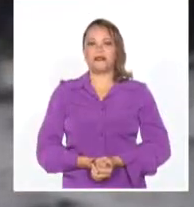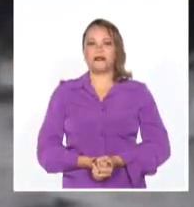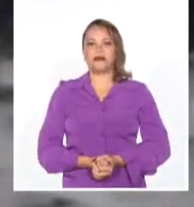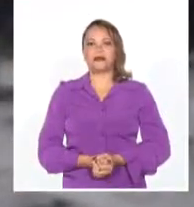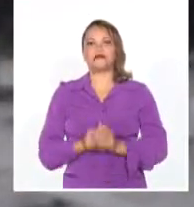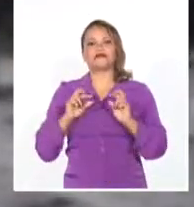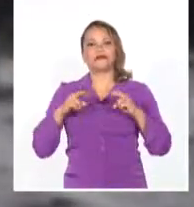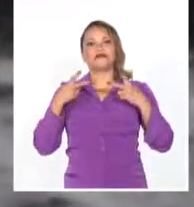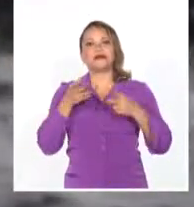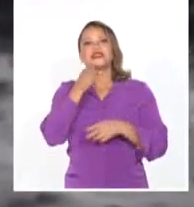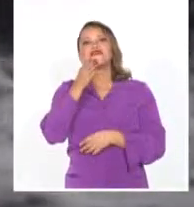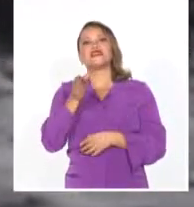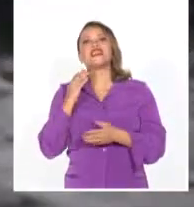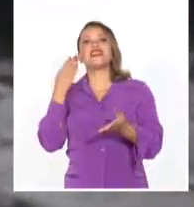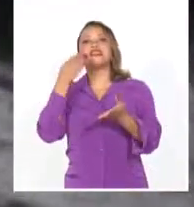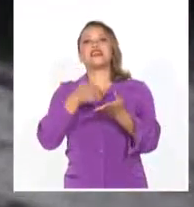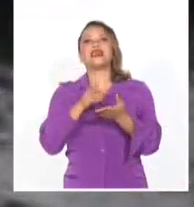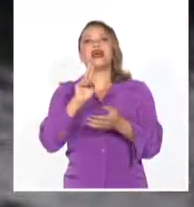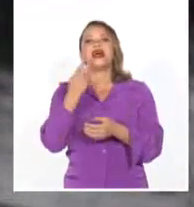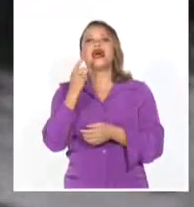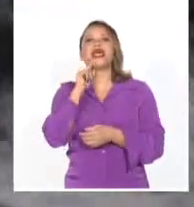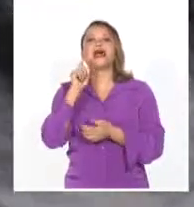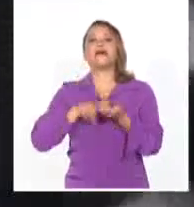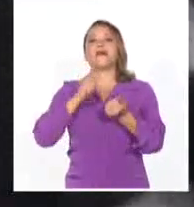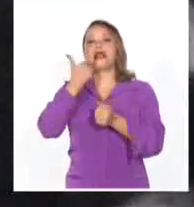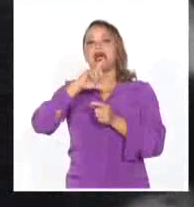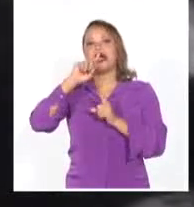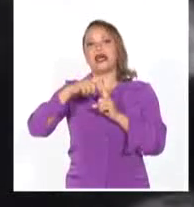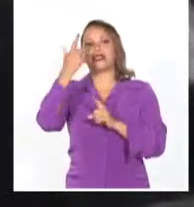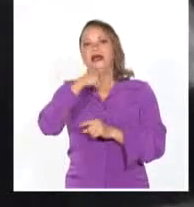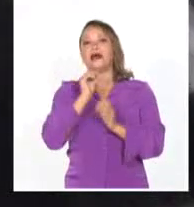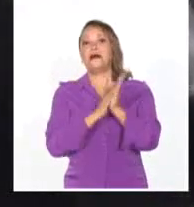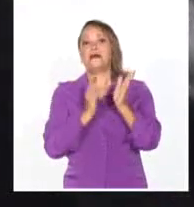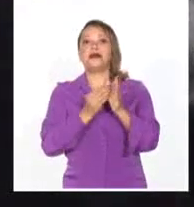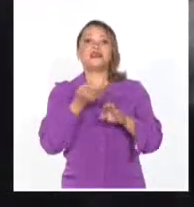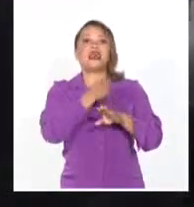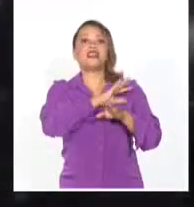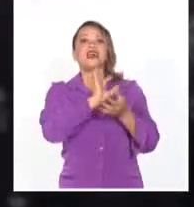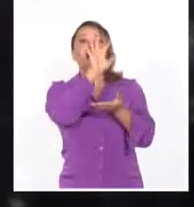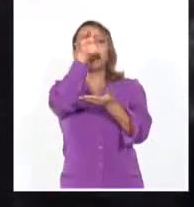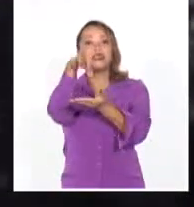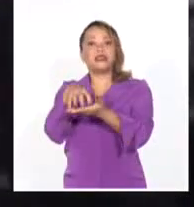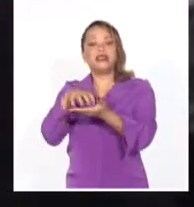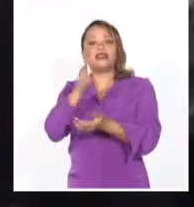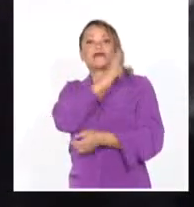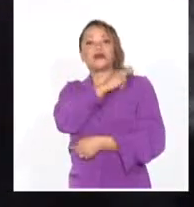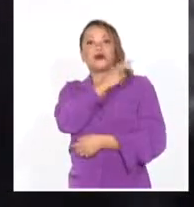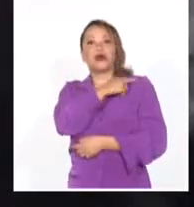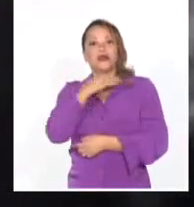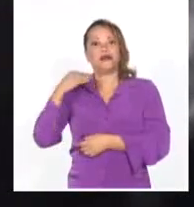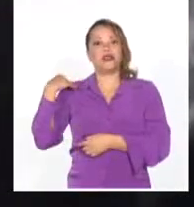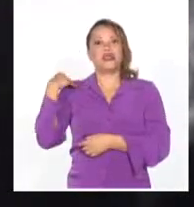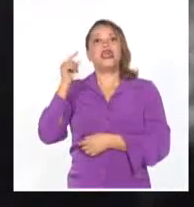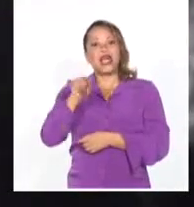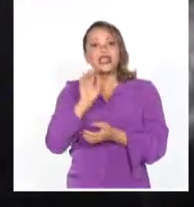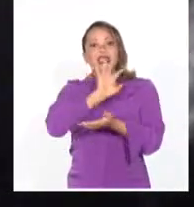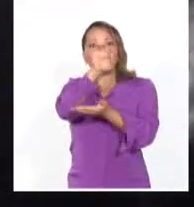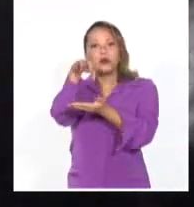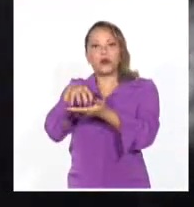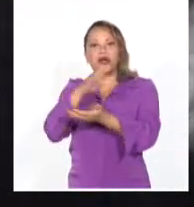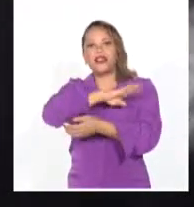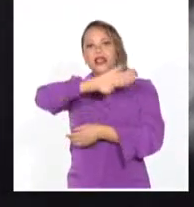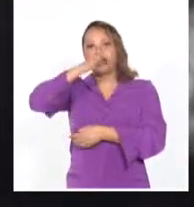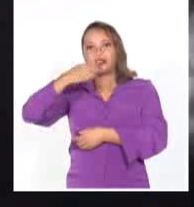Otra vez Fidel llega a La Plata, donde hasta meses antes estuviese la comandancia del ejército rebelde en pleno corazón de la